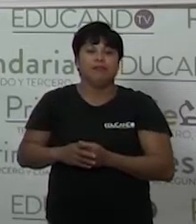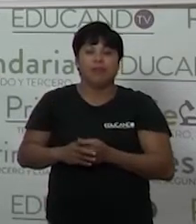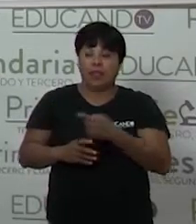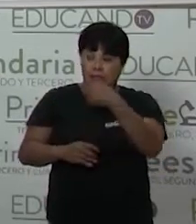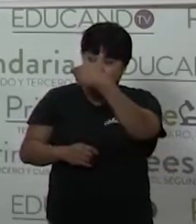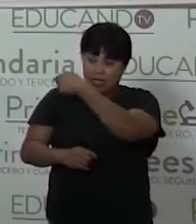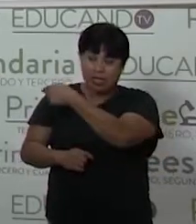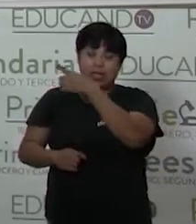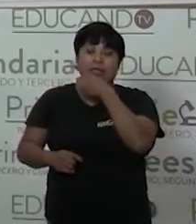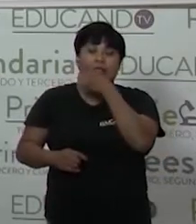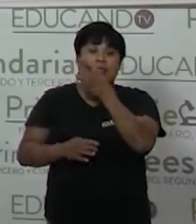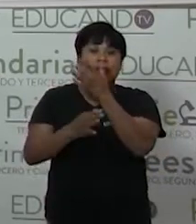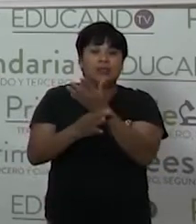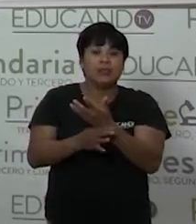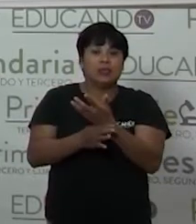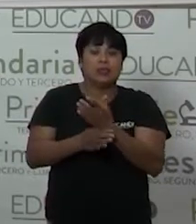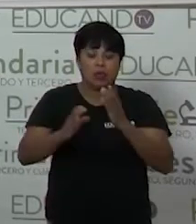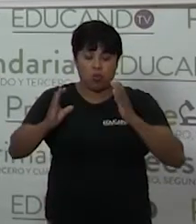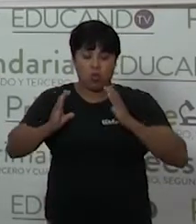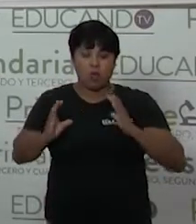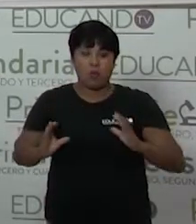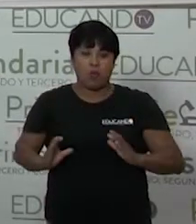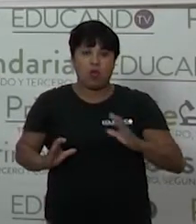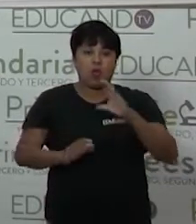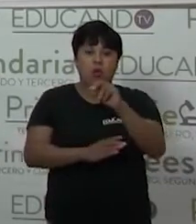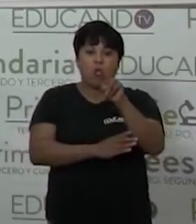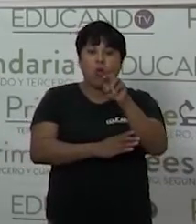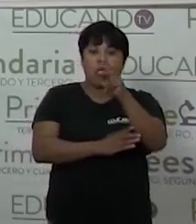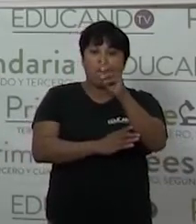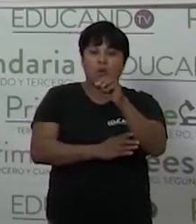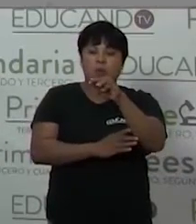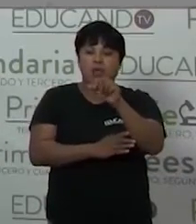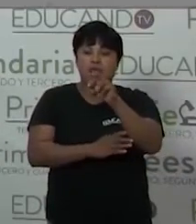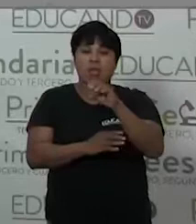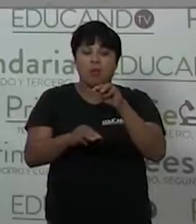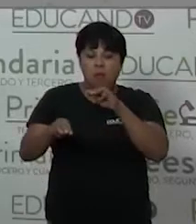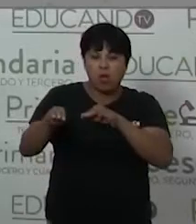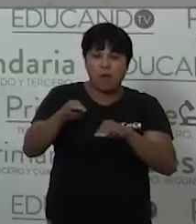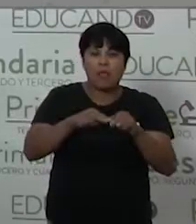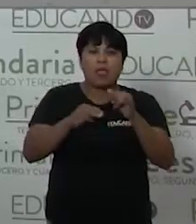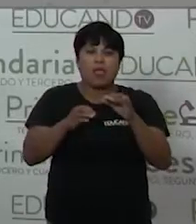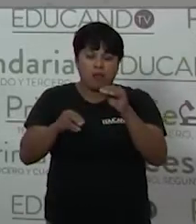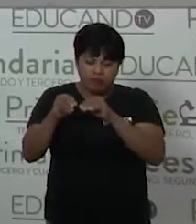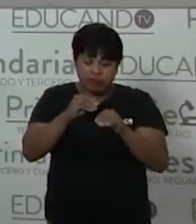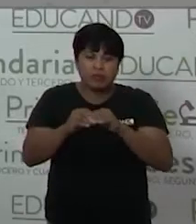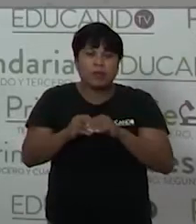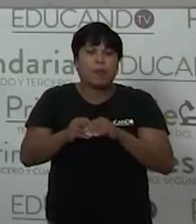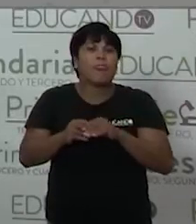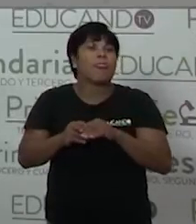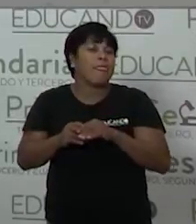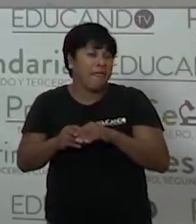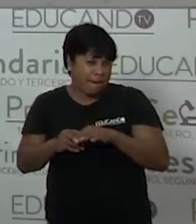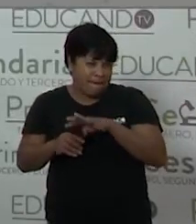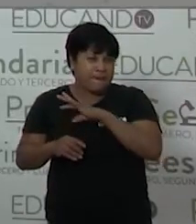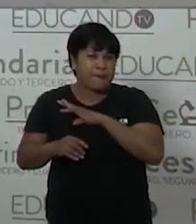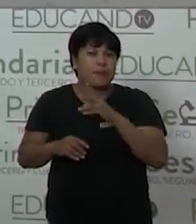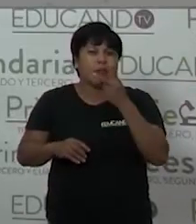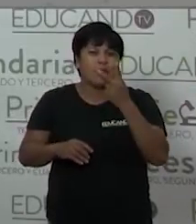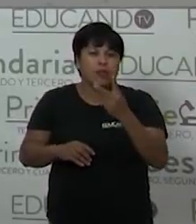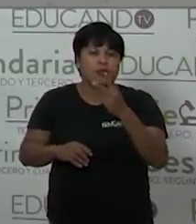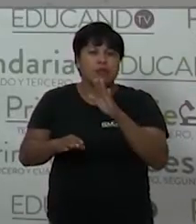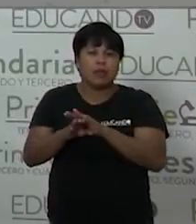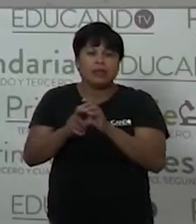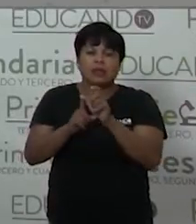aquí dice cuerpo manía mueven y forman les parece si trabajamos con la